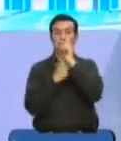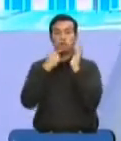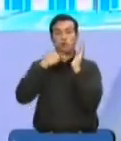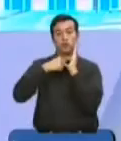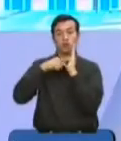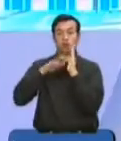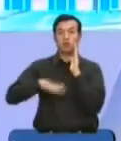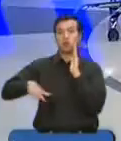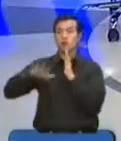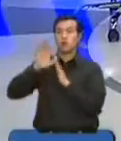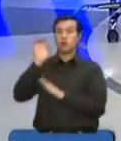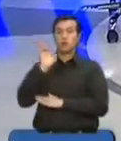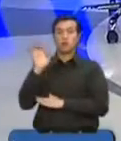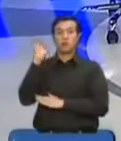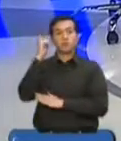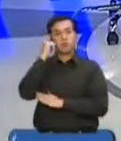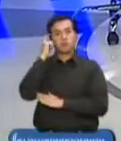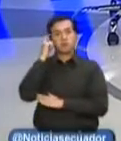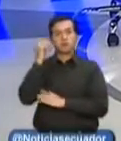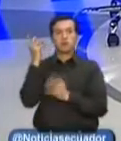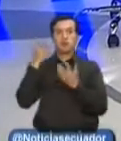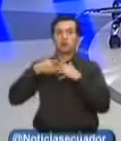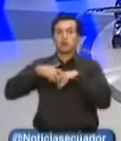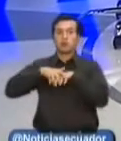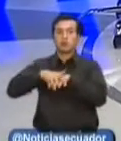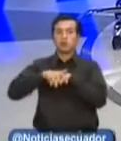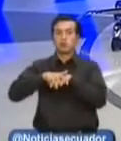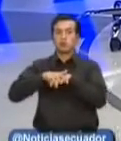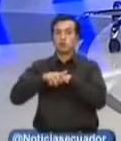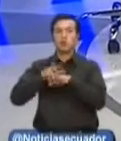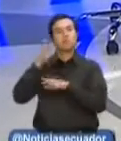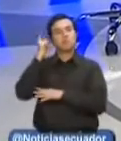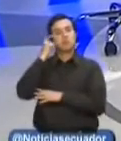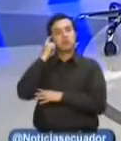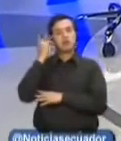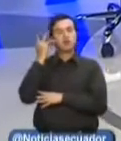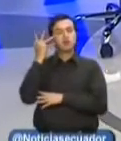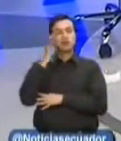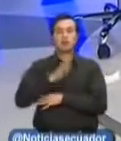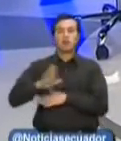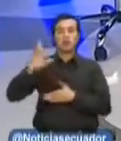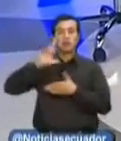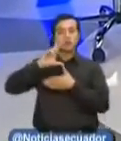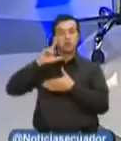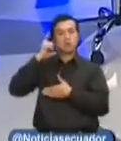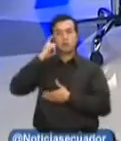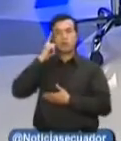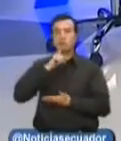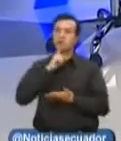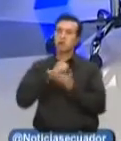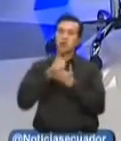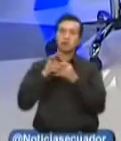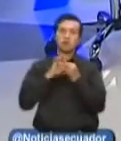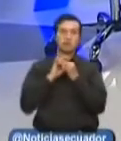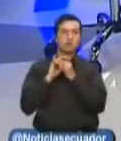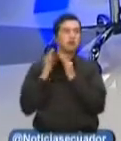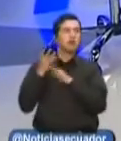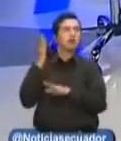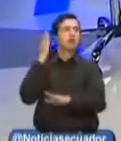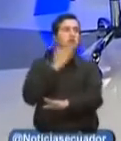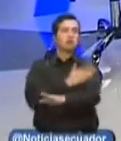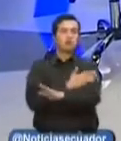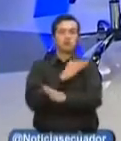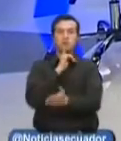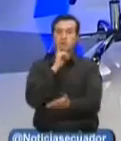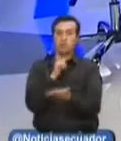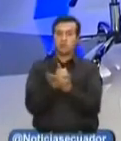europeo, piensa principalmente en fenómenos de integración de carácter económico. Creo que en América Latina hemos tenido mucho de retórica de hermandad desde mucho tiempo atrás,